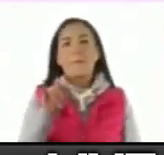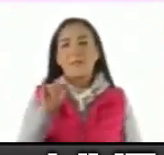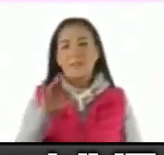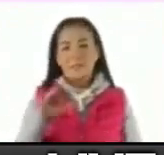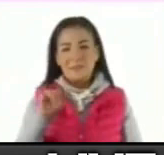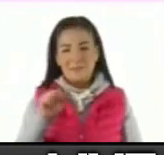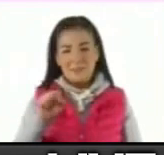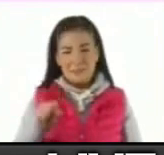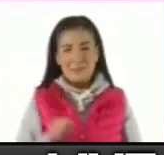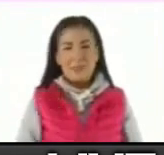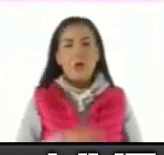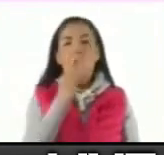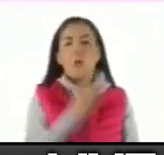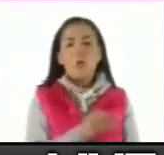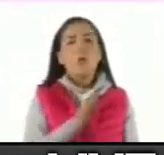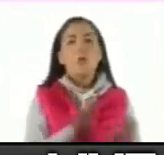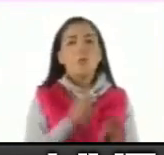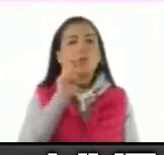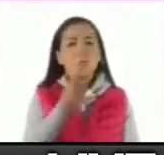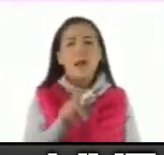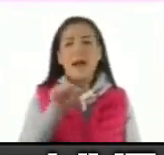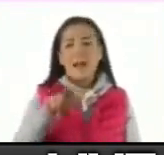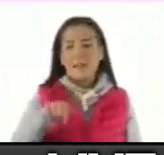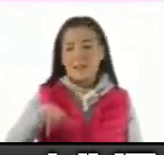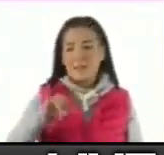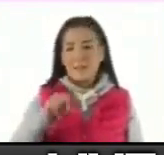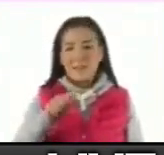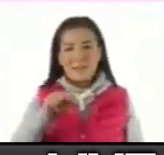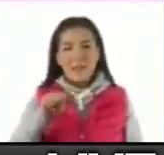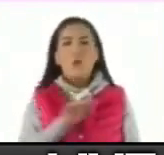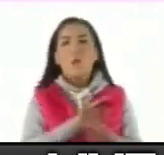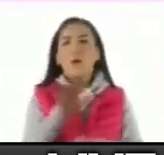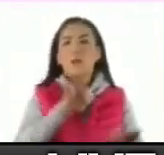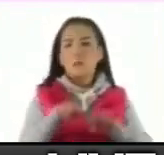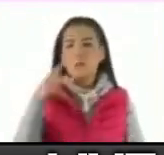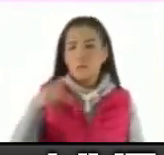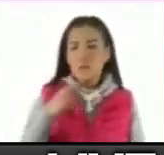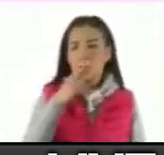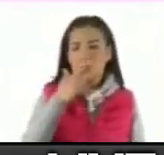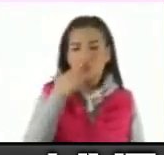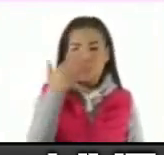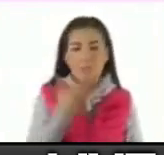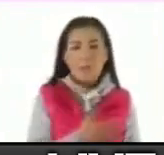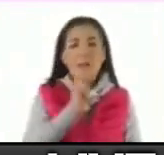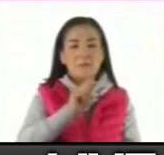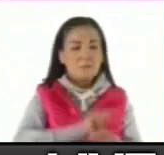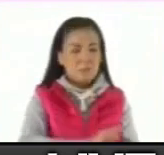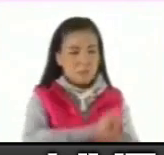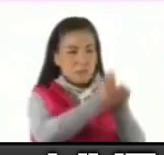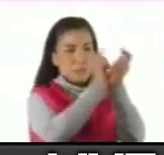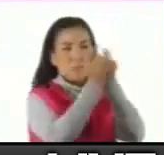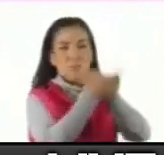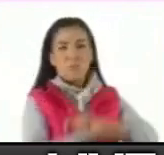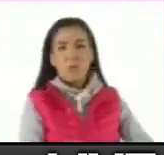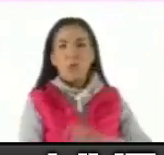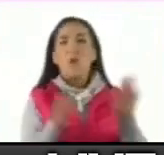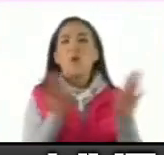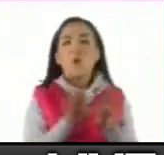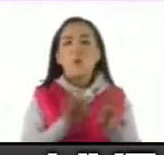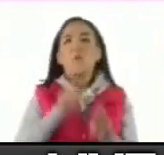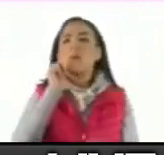El último paso de la labor de un alquimista era la etapa en la que sucedía la transmutación, que tenía la